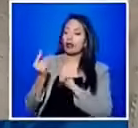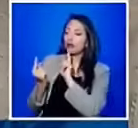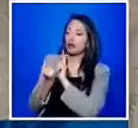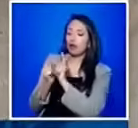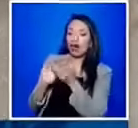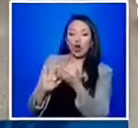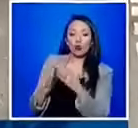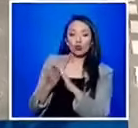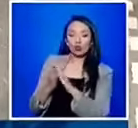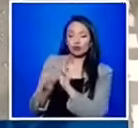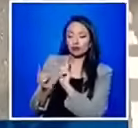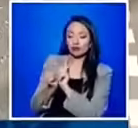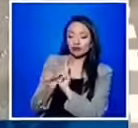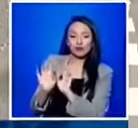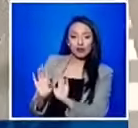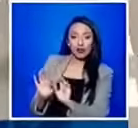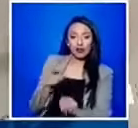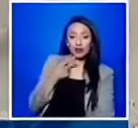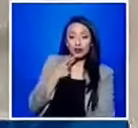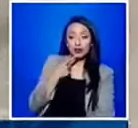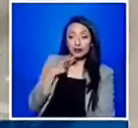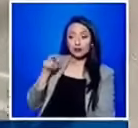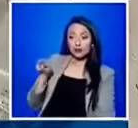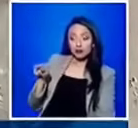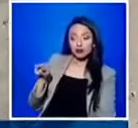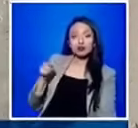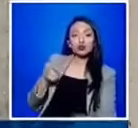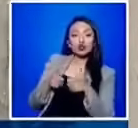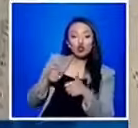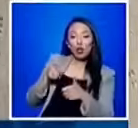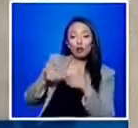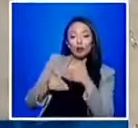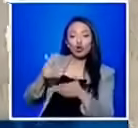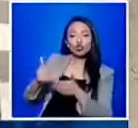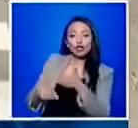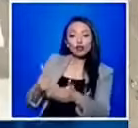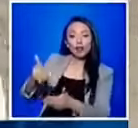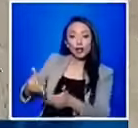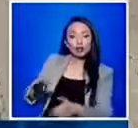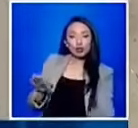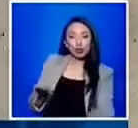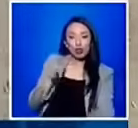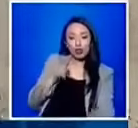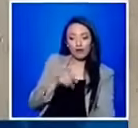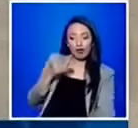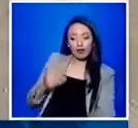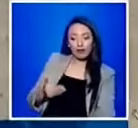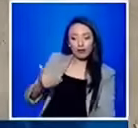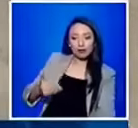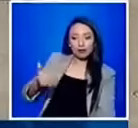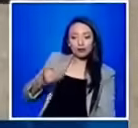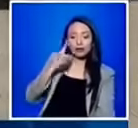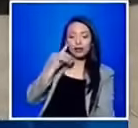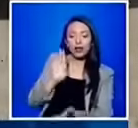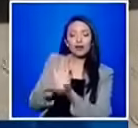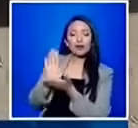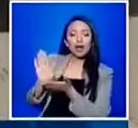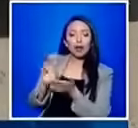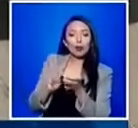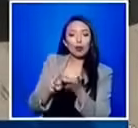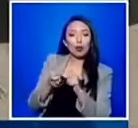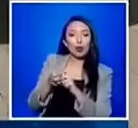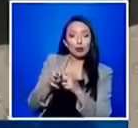acercamiento con la comunidad, decirles sobre cuáles son los procedimientos que tienen que seguir para evitar algún tipo